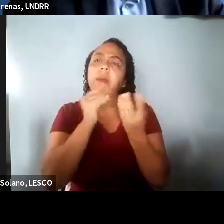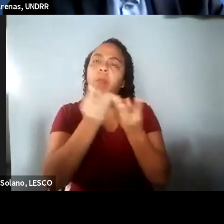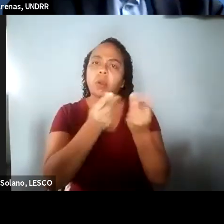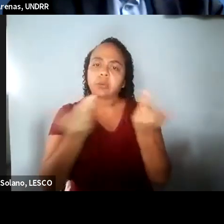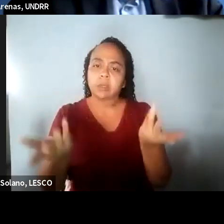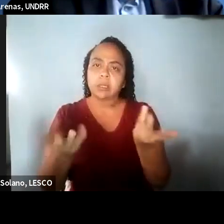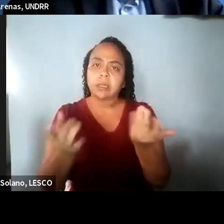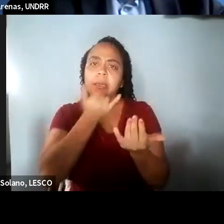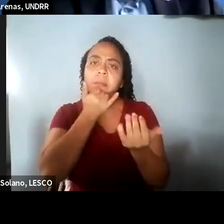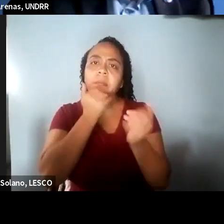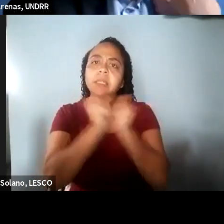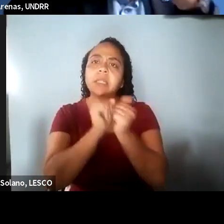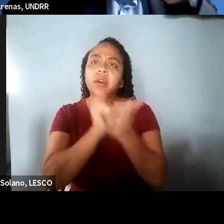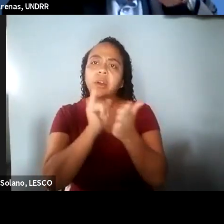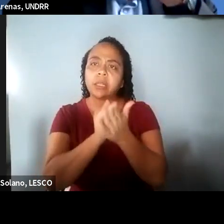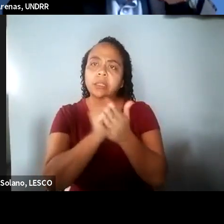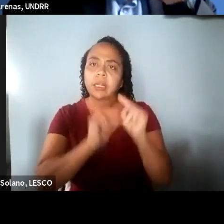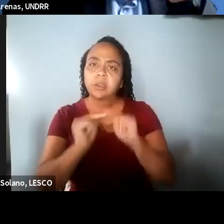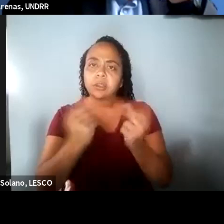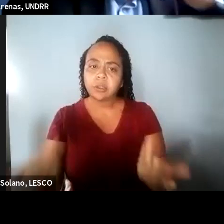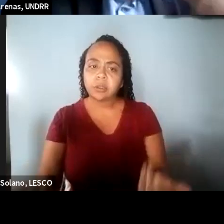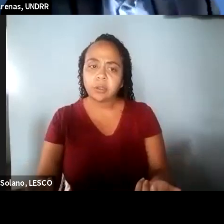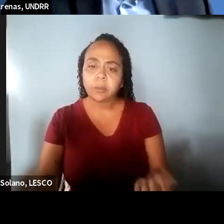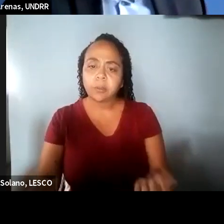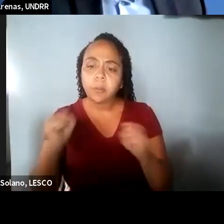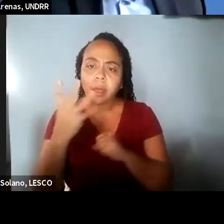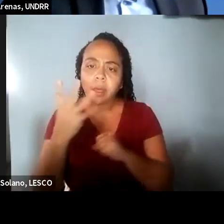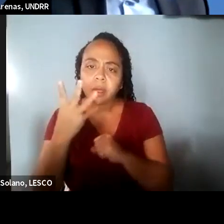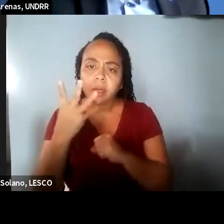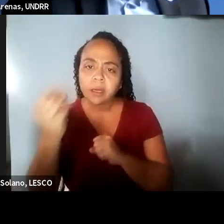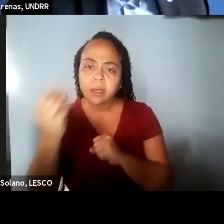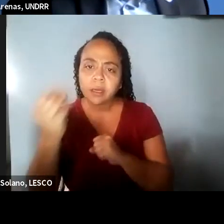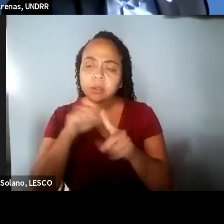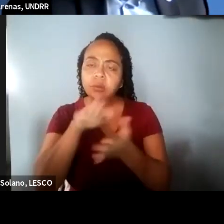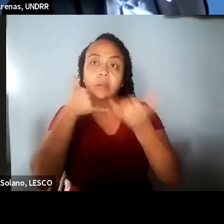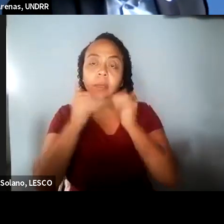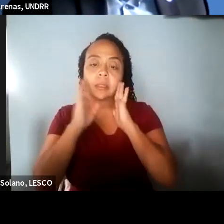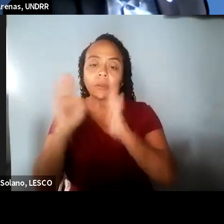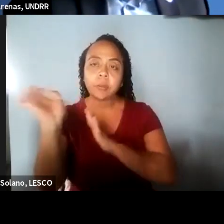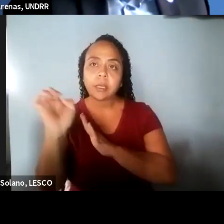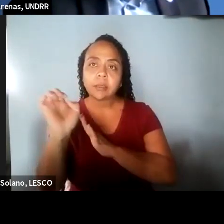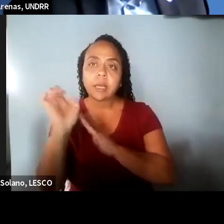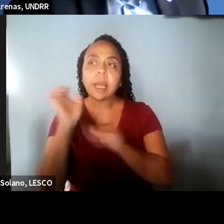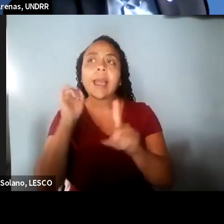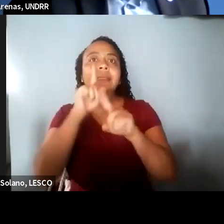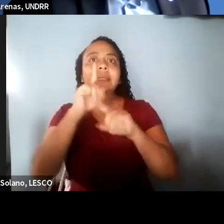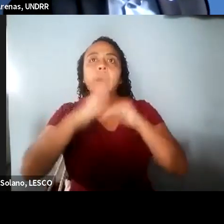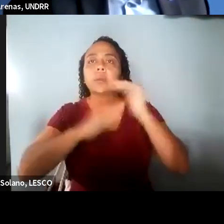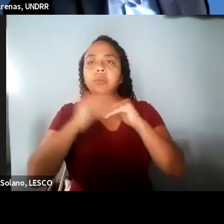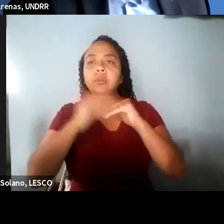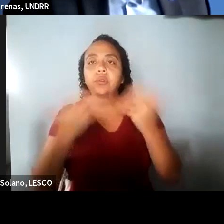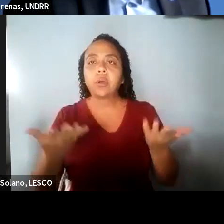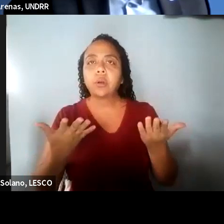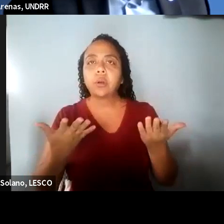pasa con ese con ese negocio que puede ir desde un call center de atención de emergencias hasta una construcción una industria